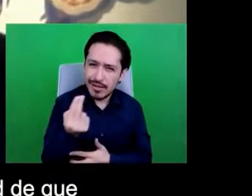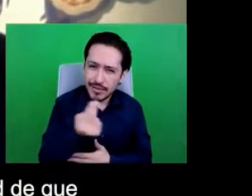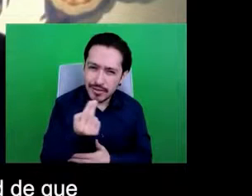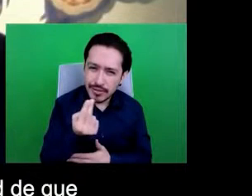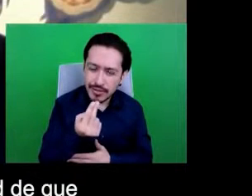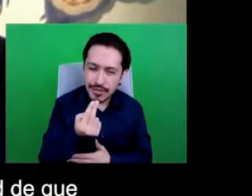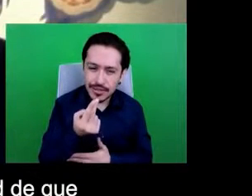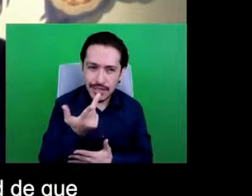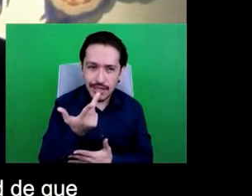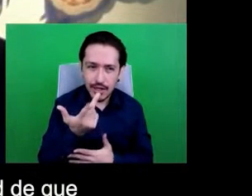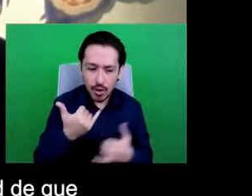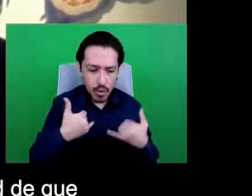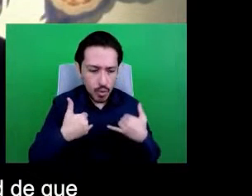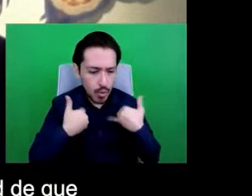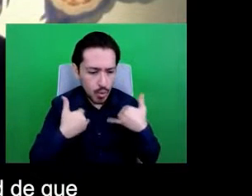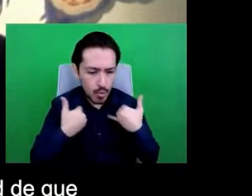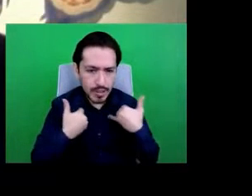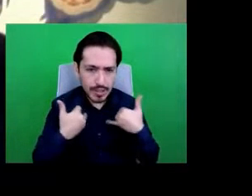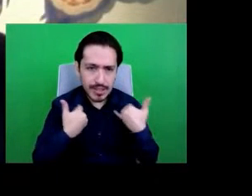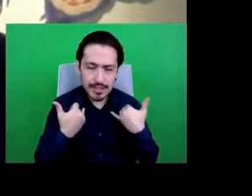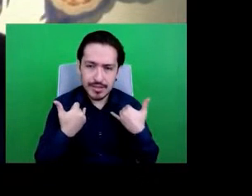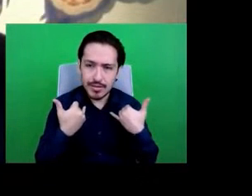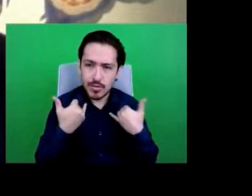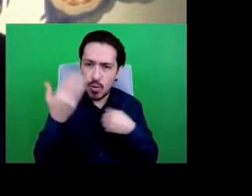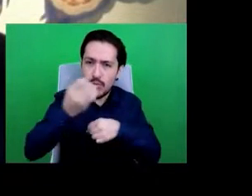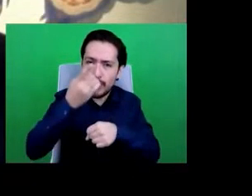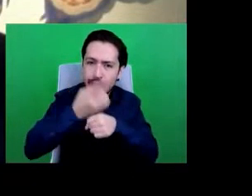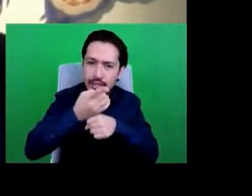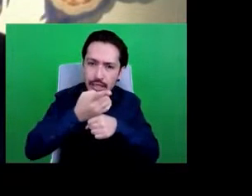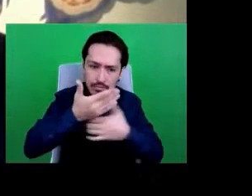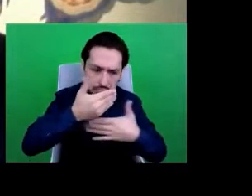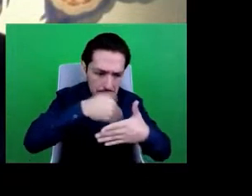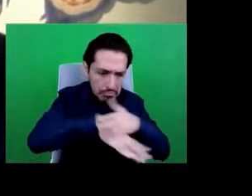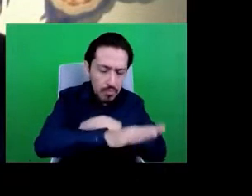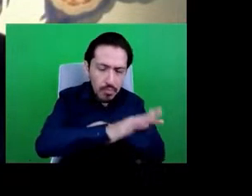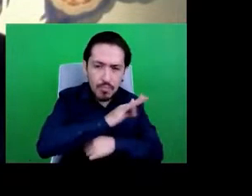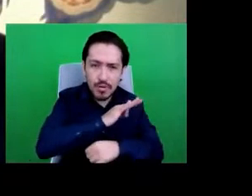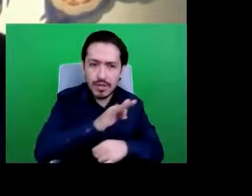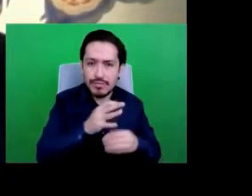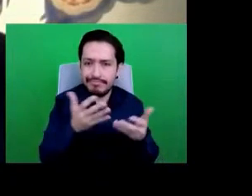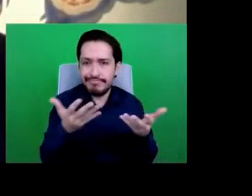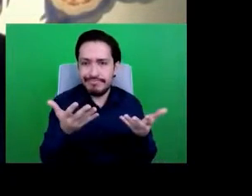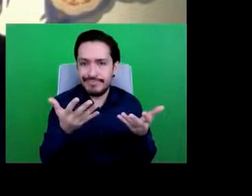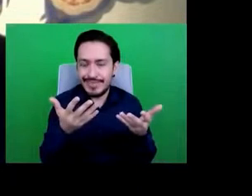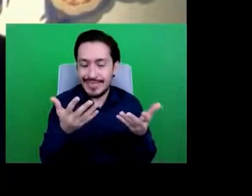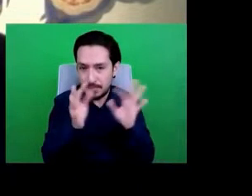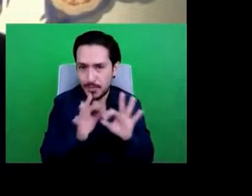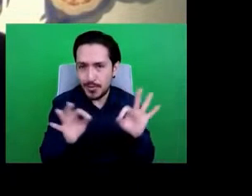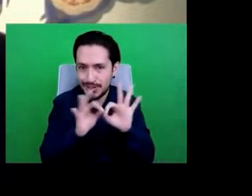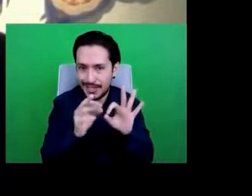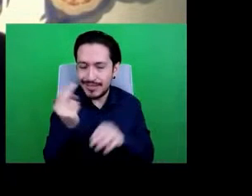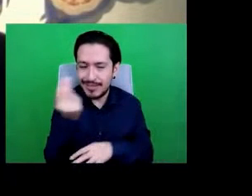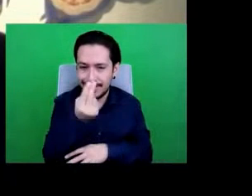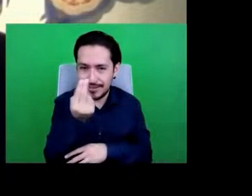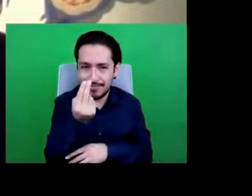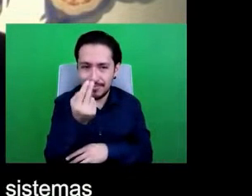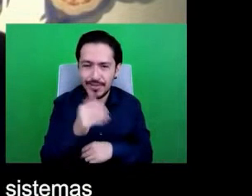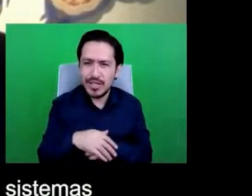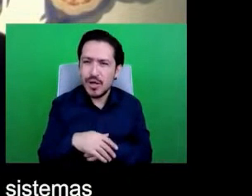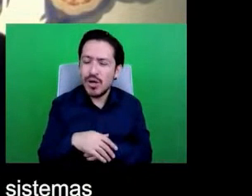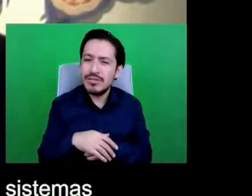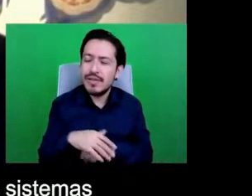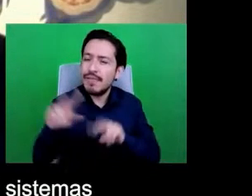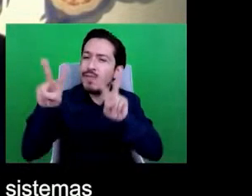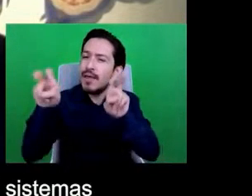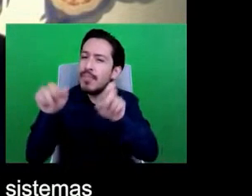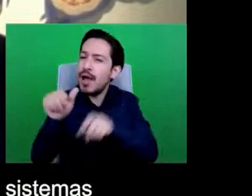jóvenes tengan acceso a esas oportunidades. Y creo que otro de los temas cruciales en todo el mundo es que si vamos